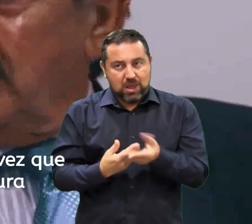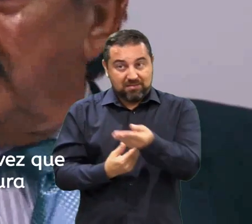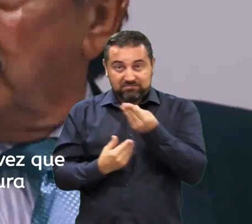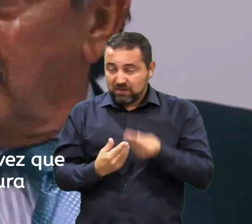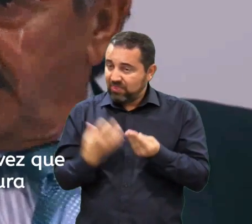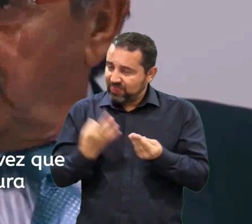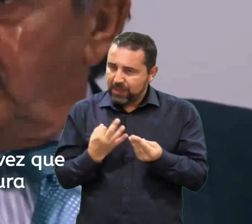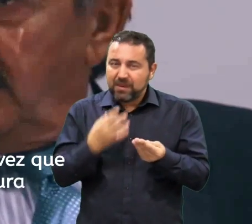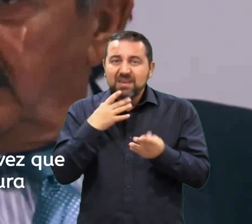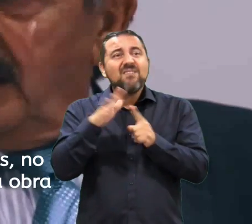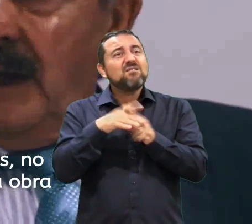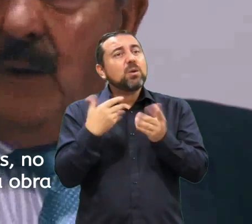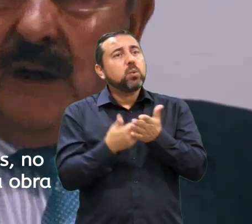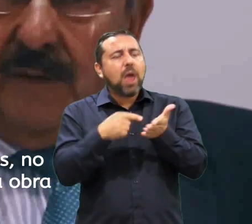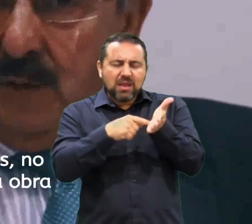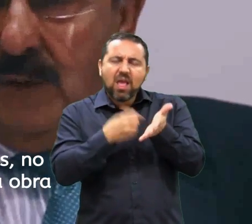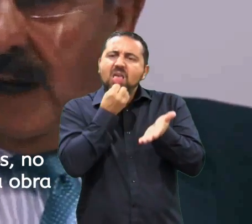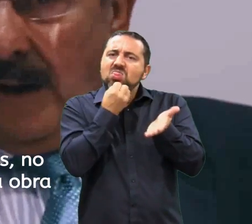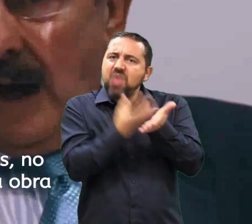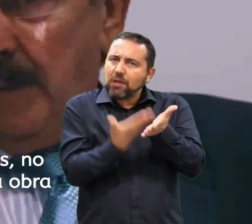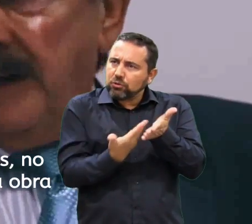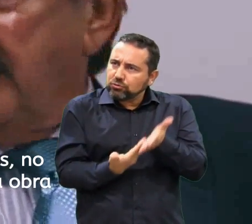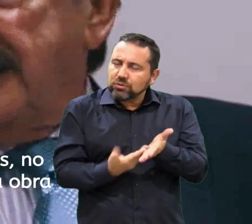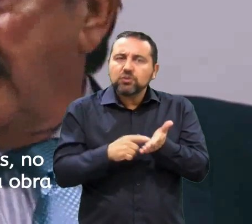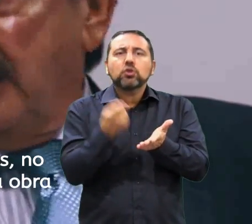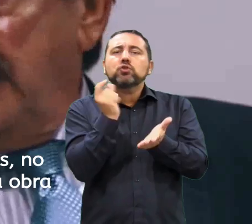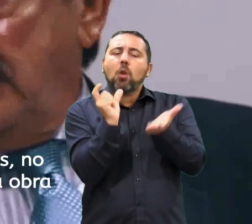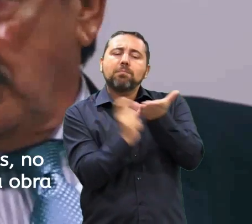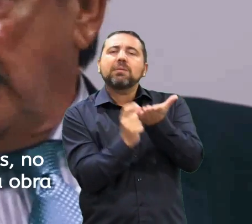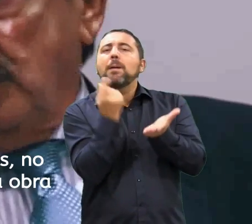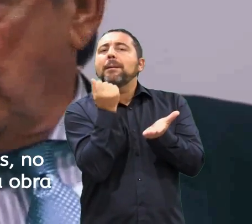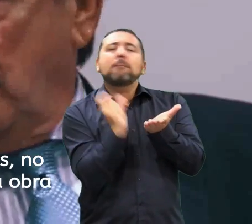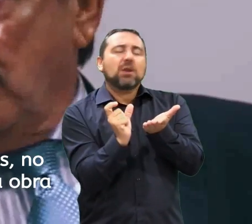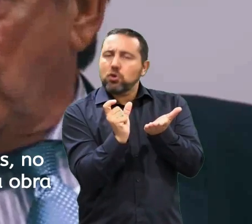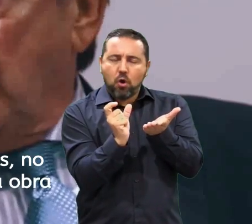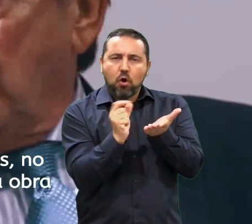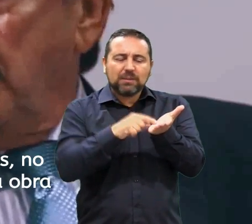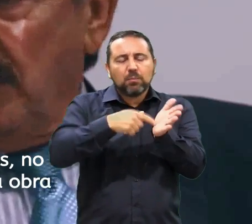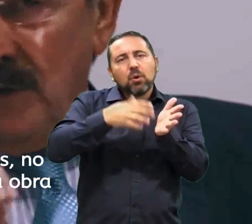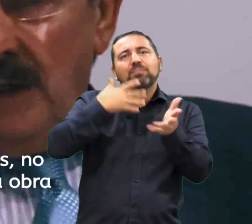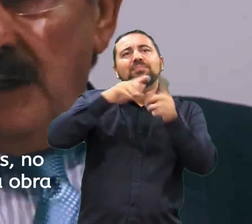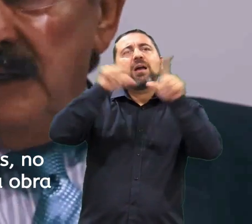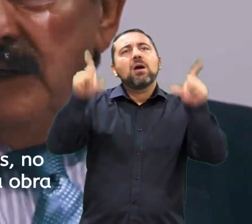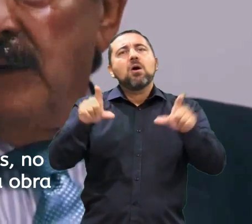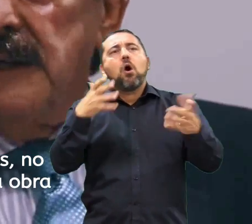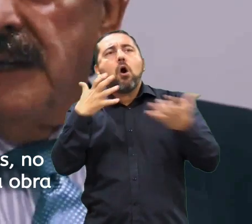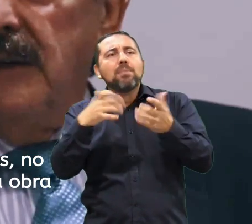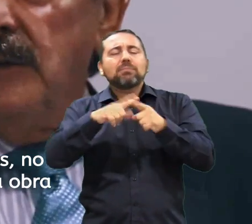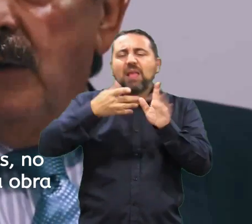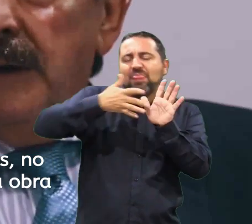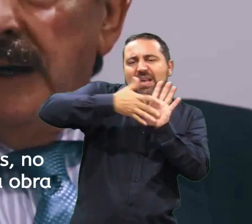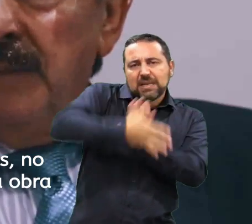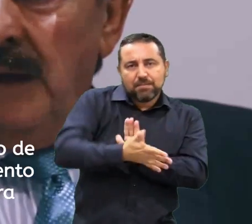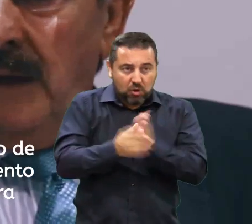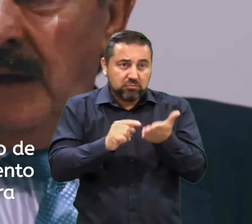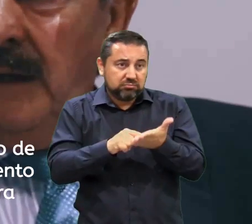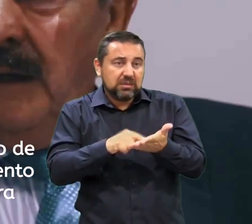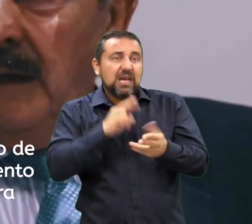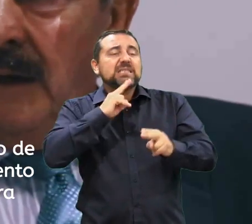se solicite una factura en cuya factura aparezcan claramente los datos, no solo económicos, sino de descripción de la